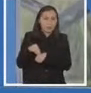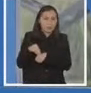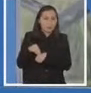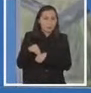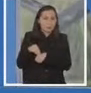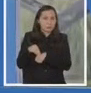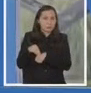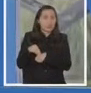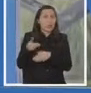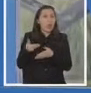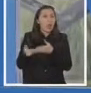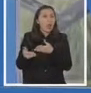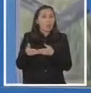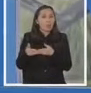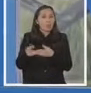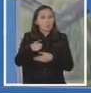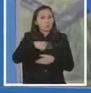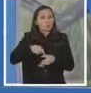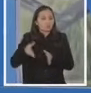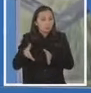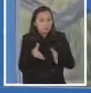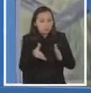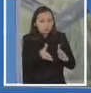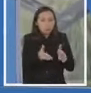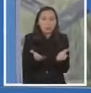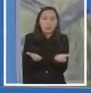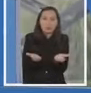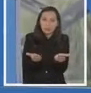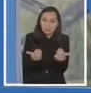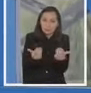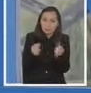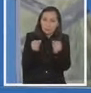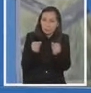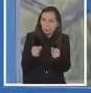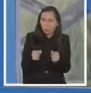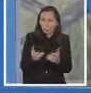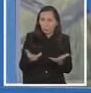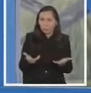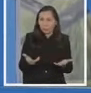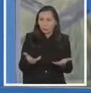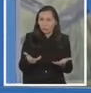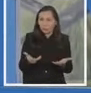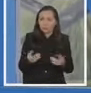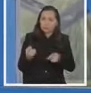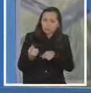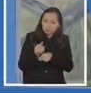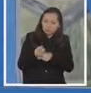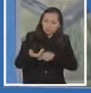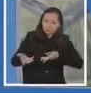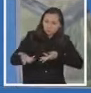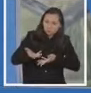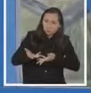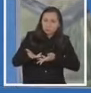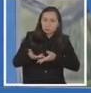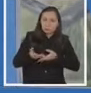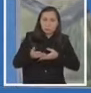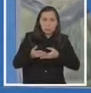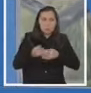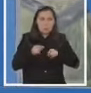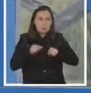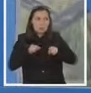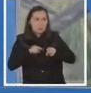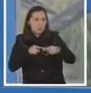de hacia dónde tenemos que avanzar. Necesitamos poder conversar y salir de las